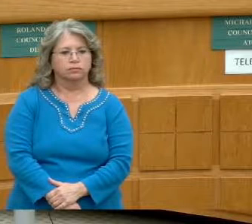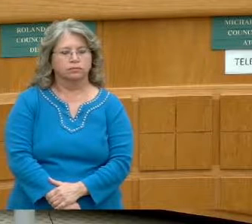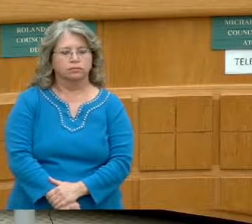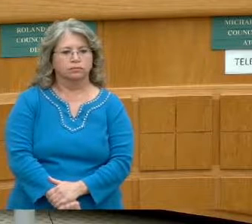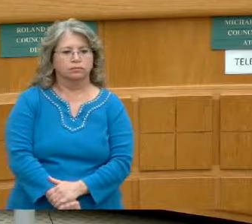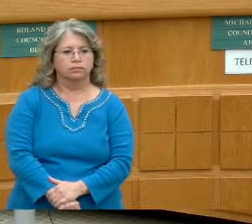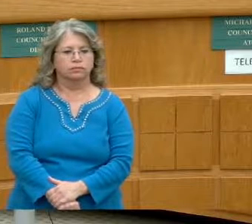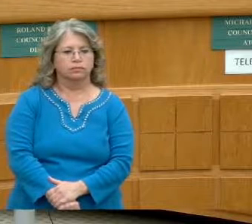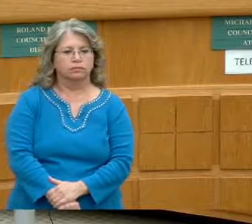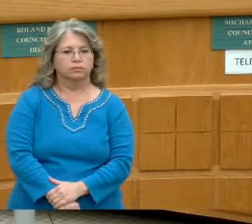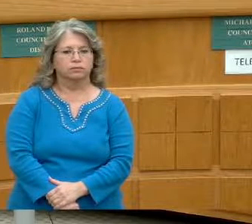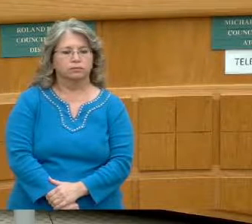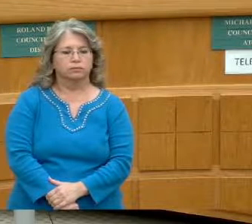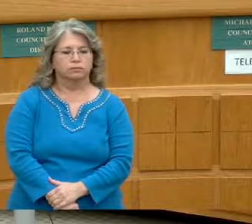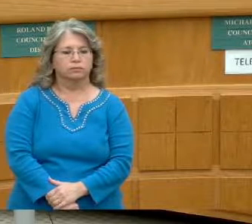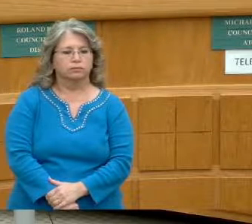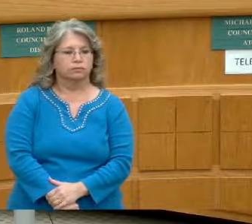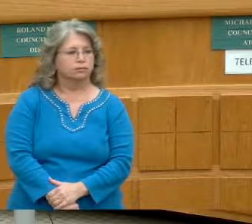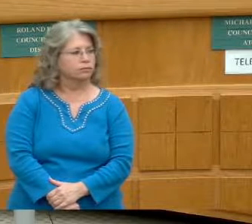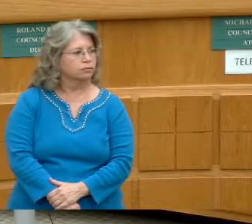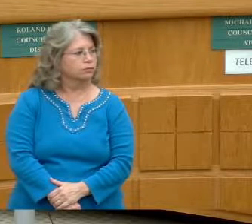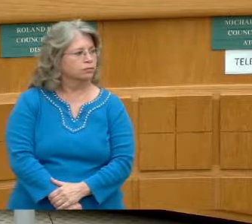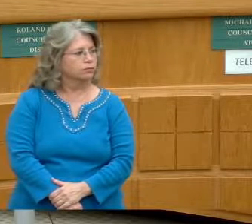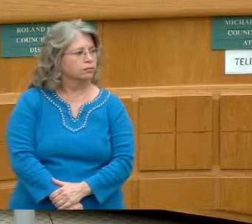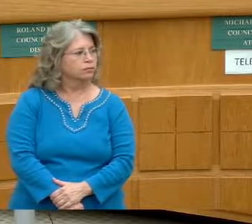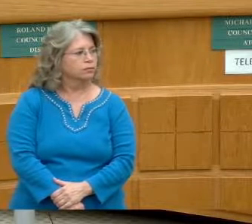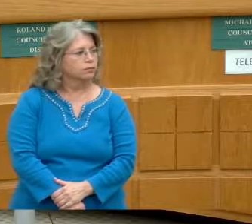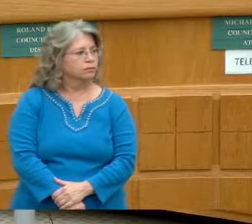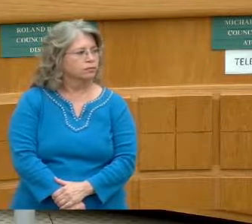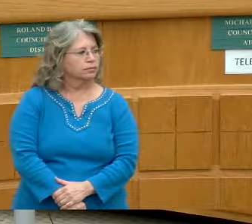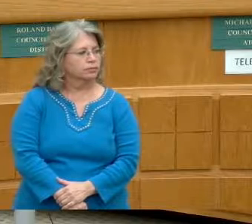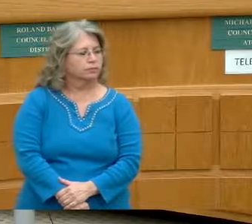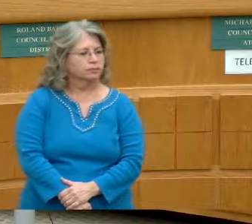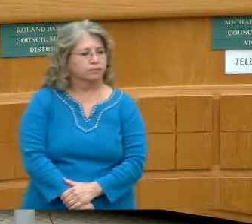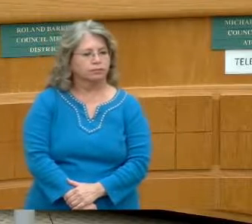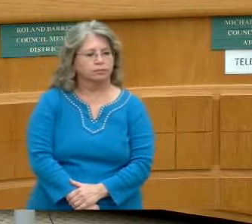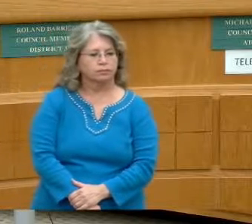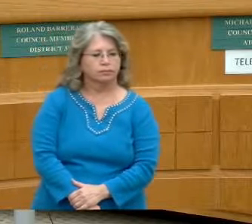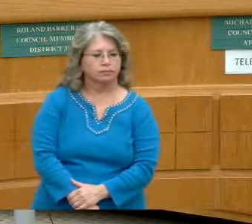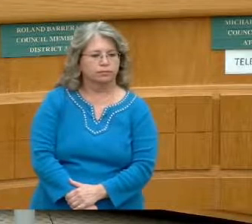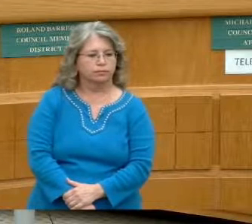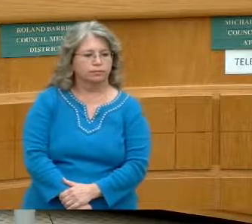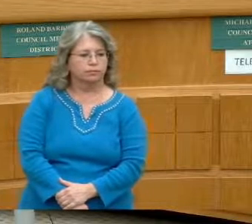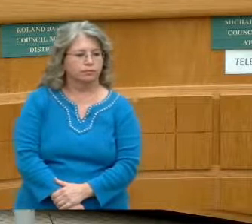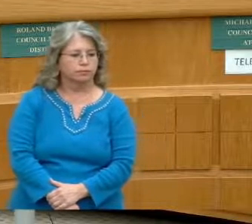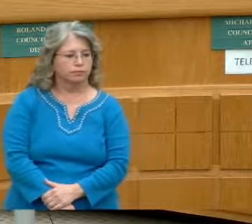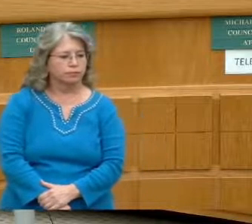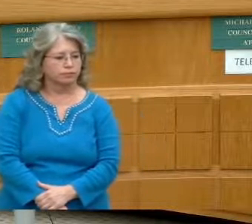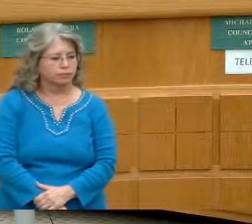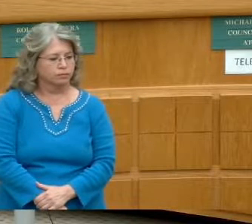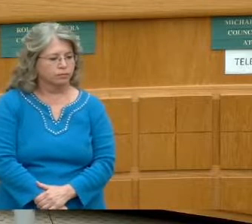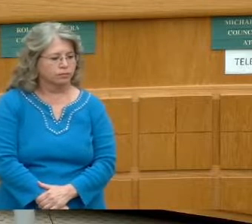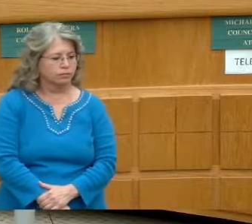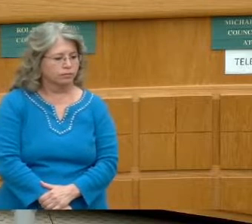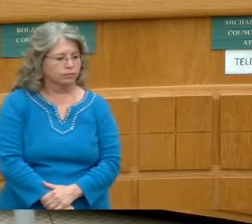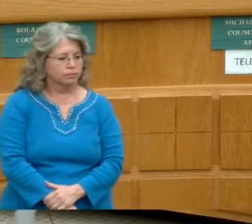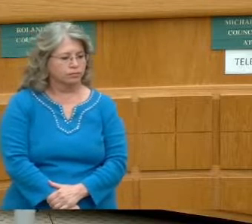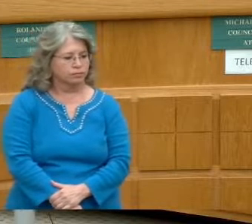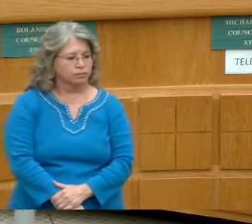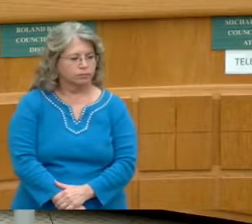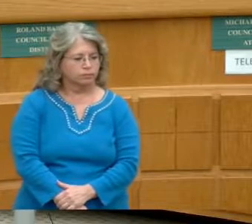Las mesas están limitadas a un máximo de 6 personas. Este fin de semana las playas estuvieron abarrotadas de gente,